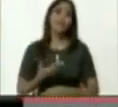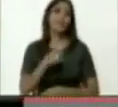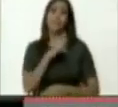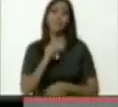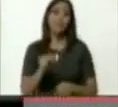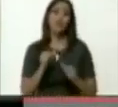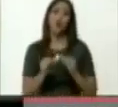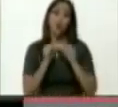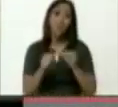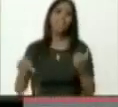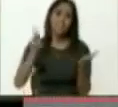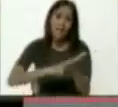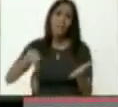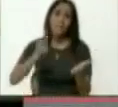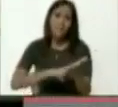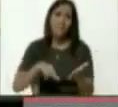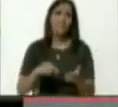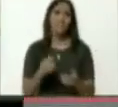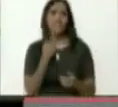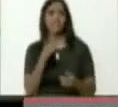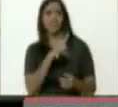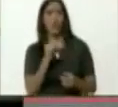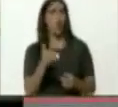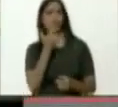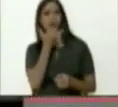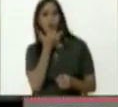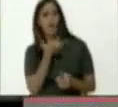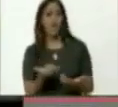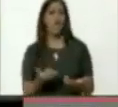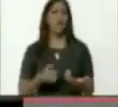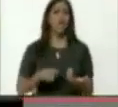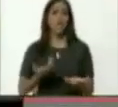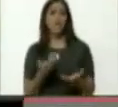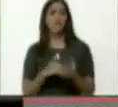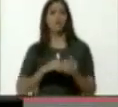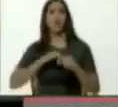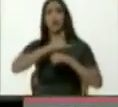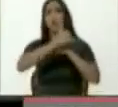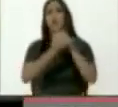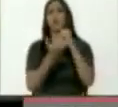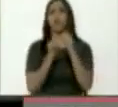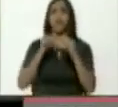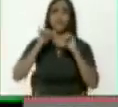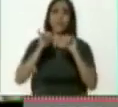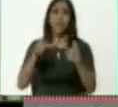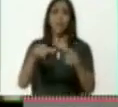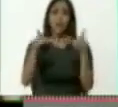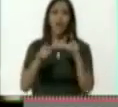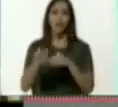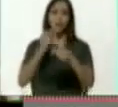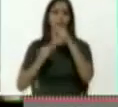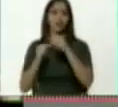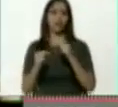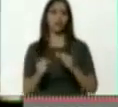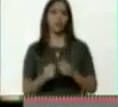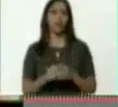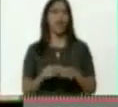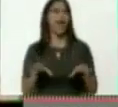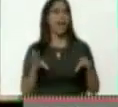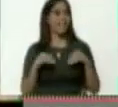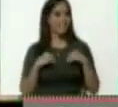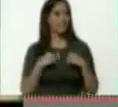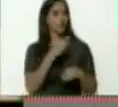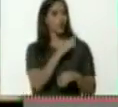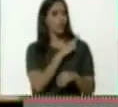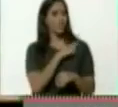persistir, no decir, no, yo no me equivoqué y querer dar la vuelta al mundo para llegar al mismo lugar en vez de dar un paso atrás. Reconozco que como autoridad